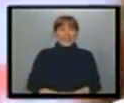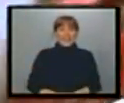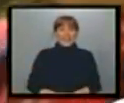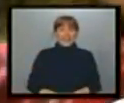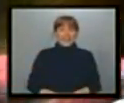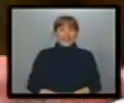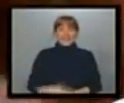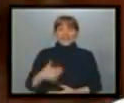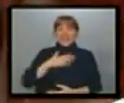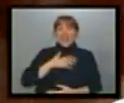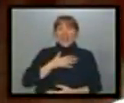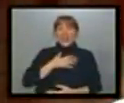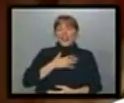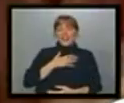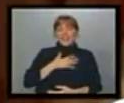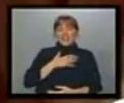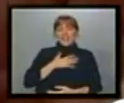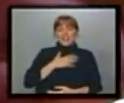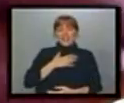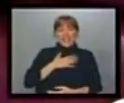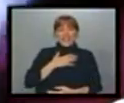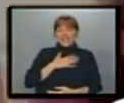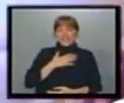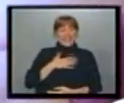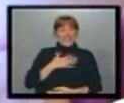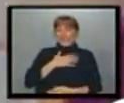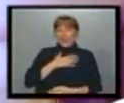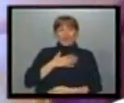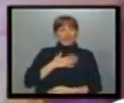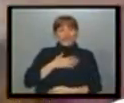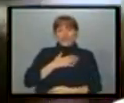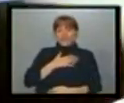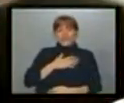Estoy muy contenta de que me reciban así, de verdad, muy.